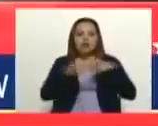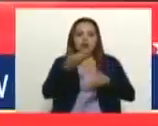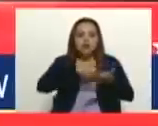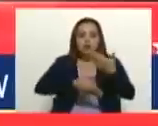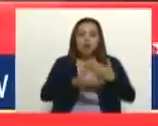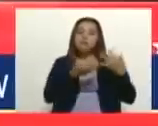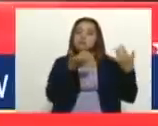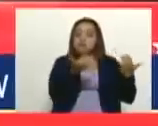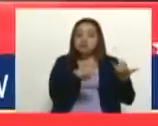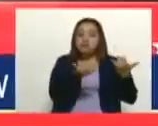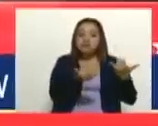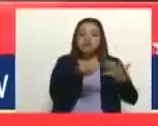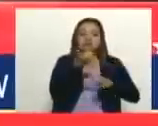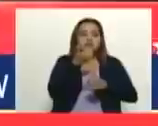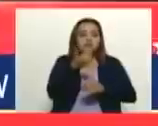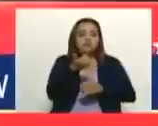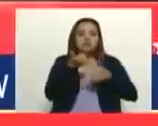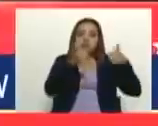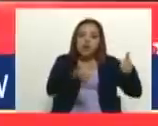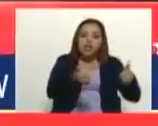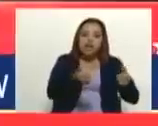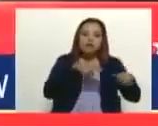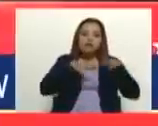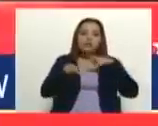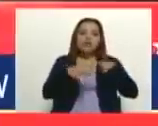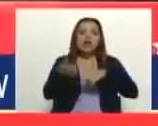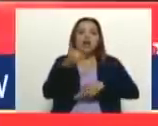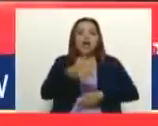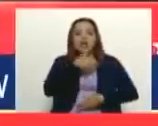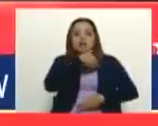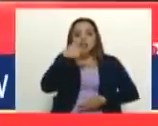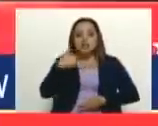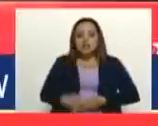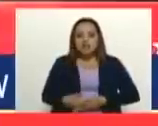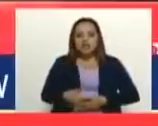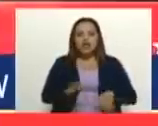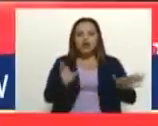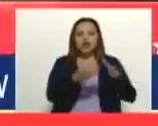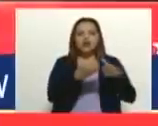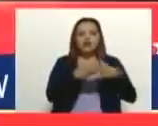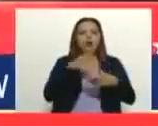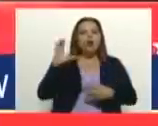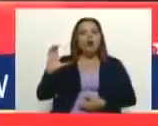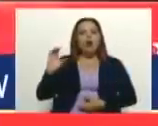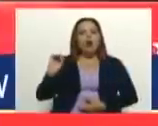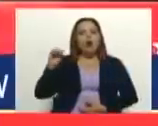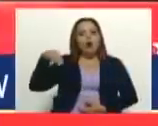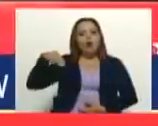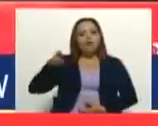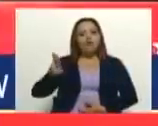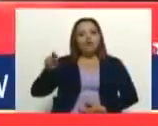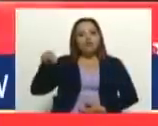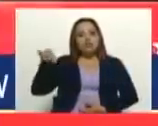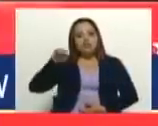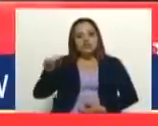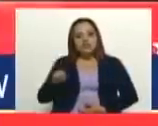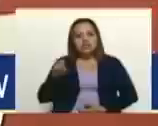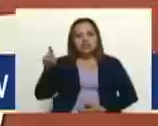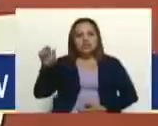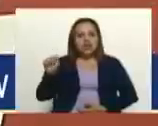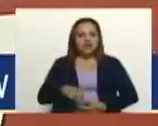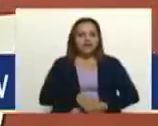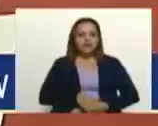buena, extraordinaria relación que tenemos nosotros con el Partido Comunista Chino. Hubo elecciones en Turquía